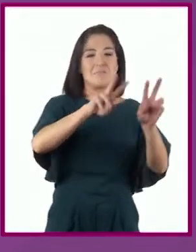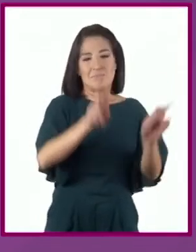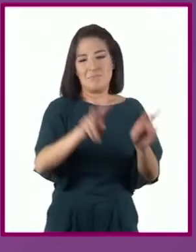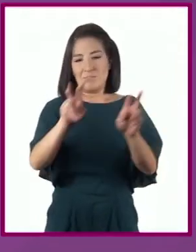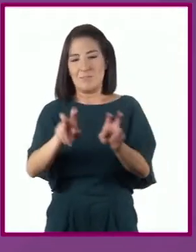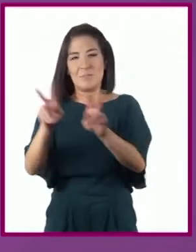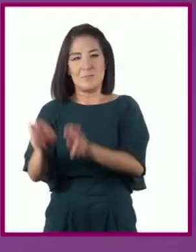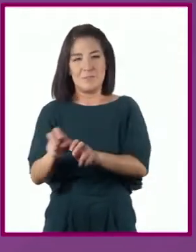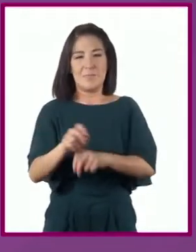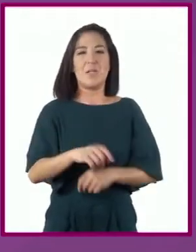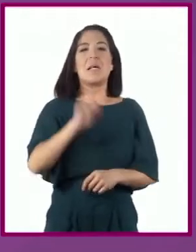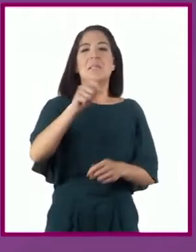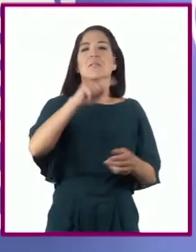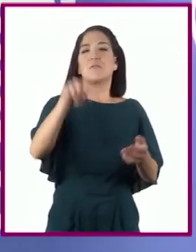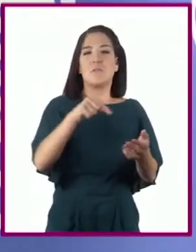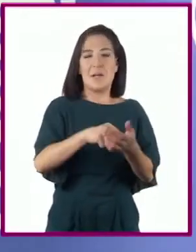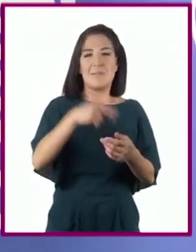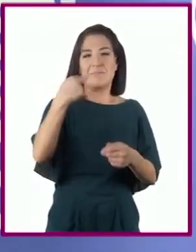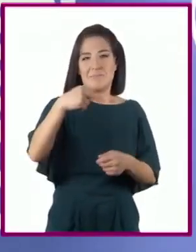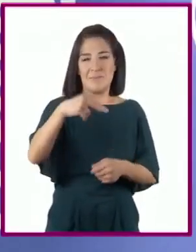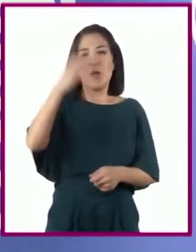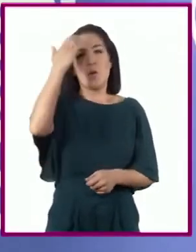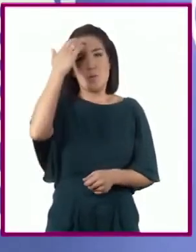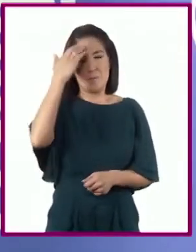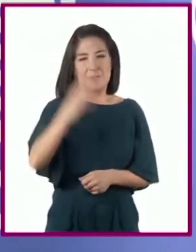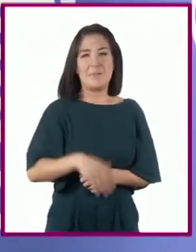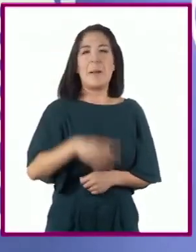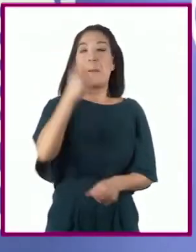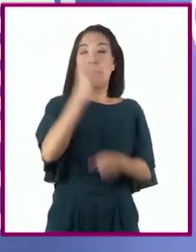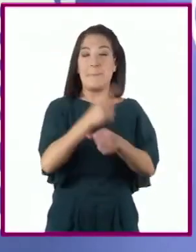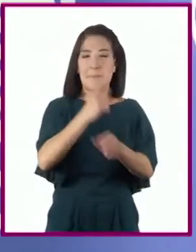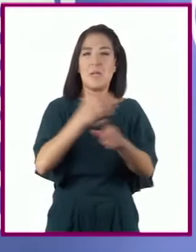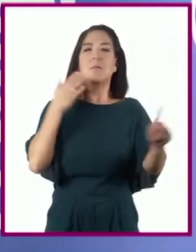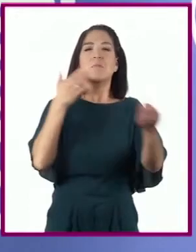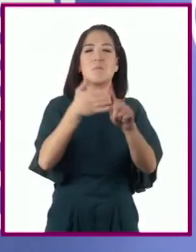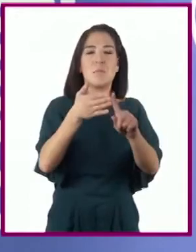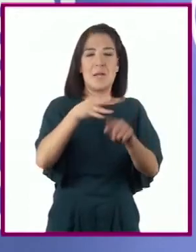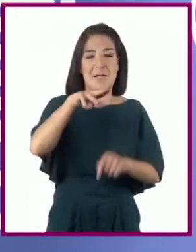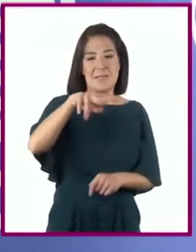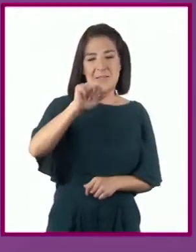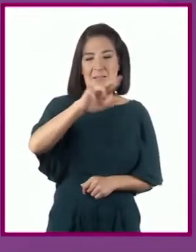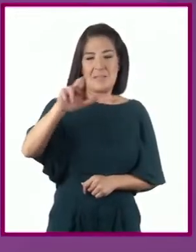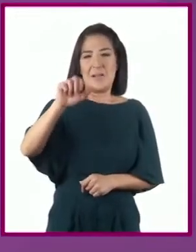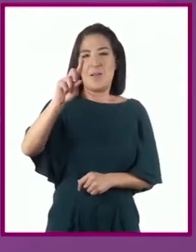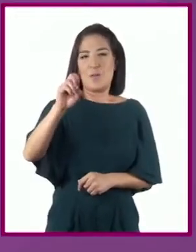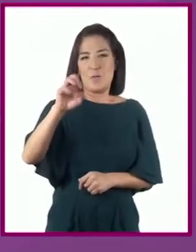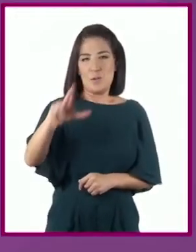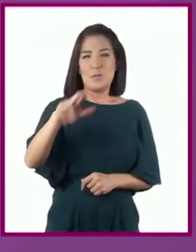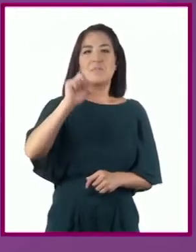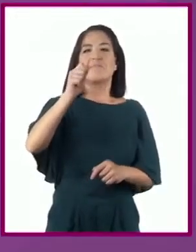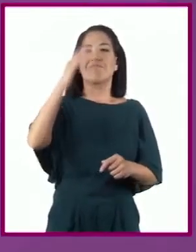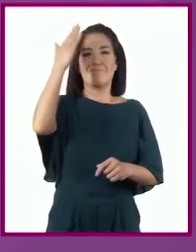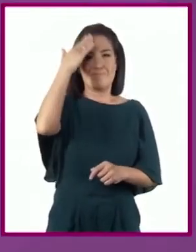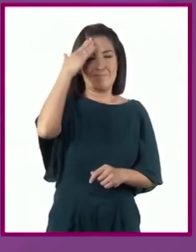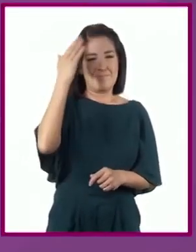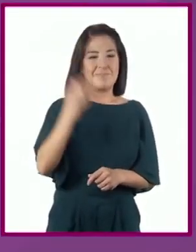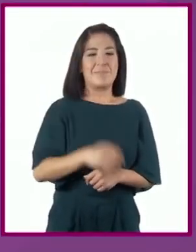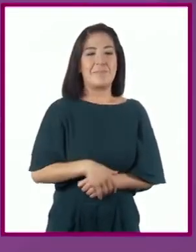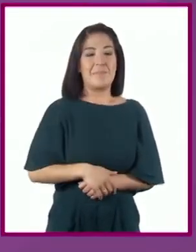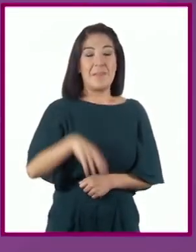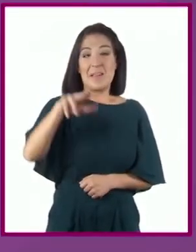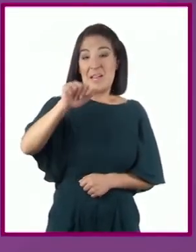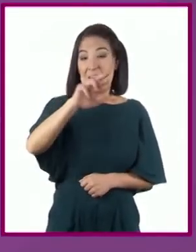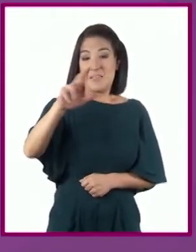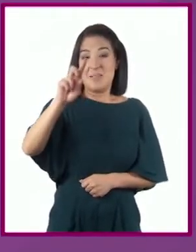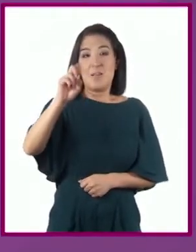relatos que iremos conociendo. Enfoquémonos primero en el narrador protagonista. El narrador